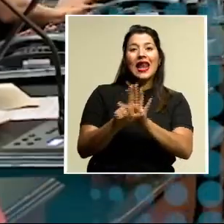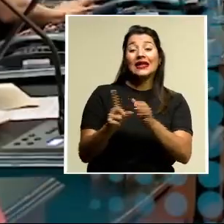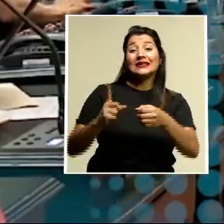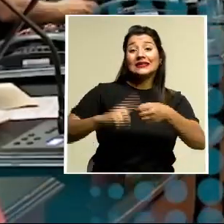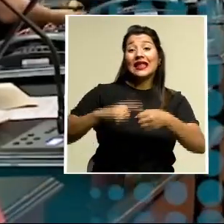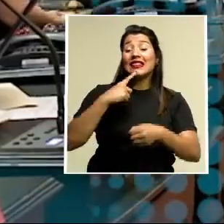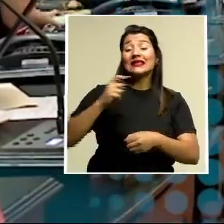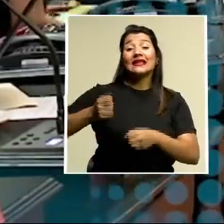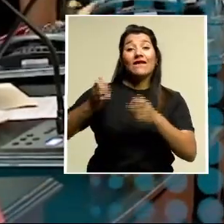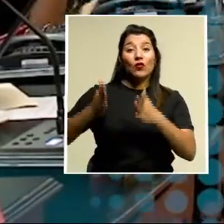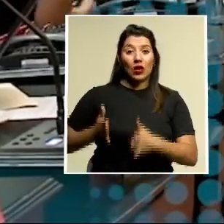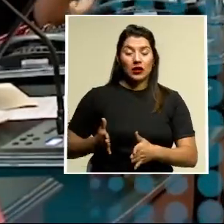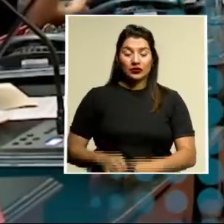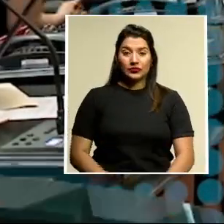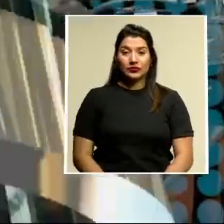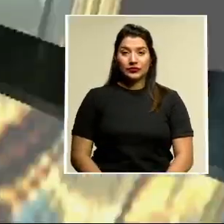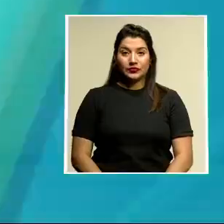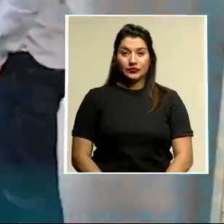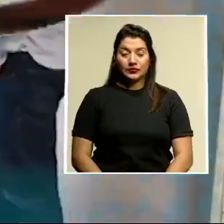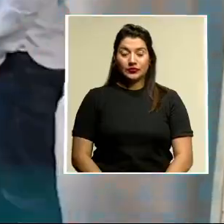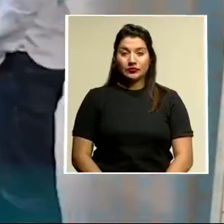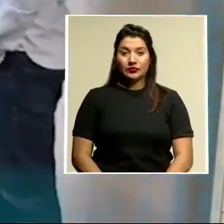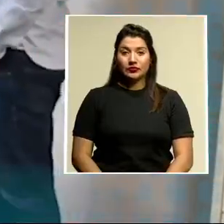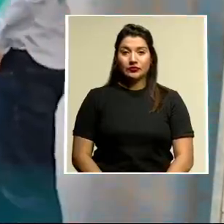abogados constitucionalistas.